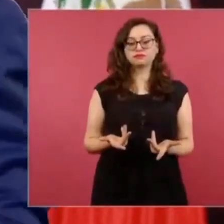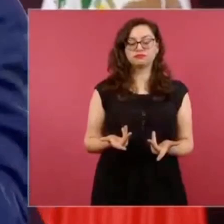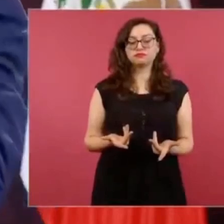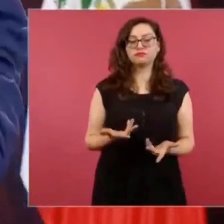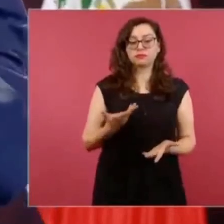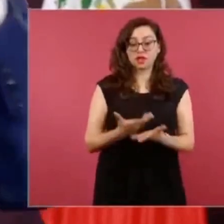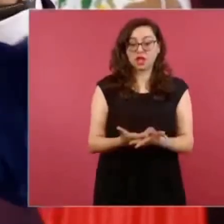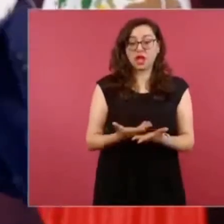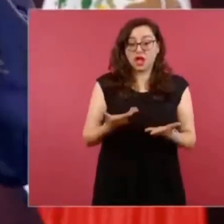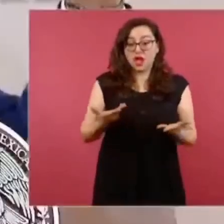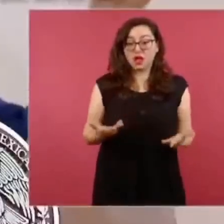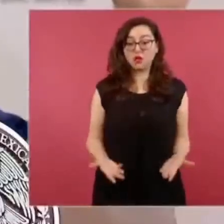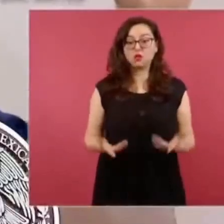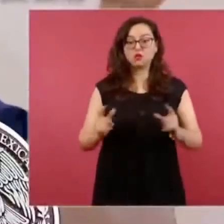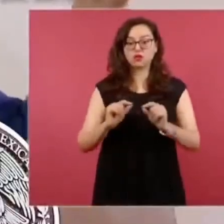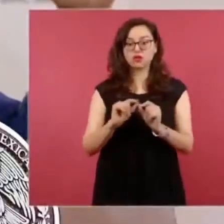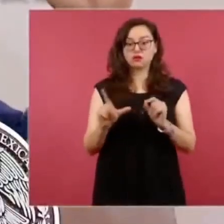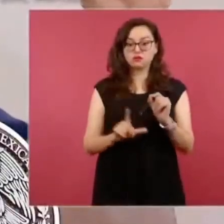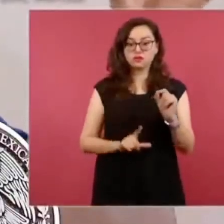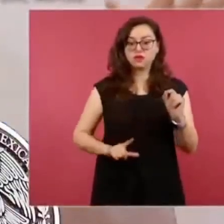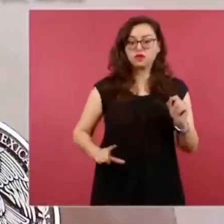posición, en un sitio